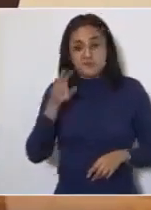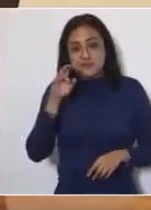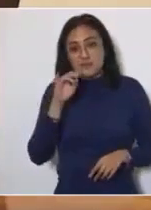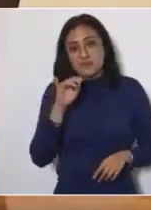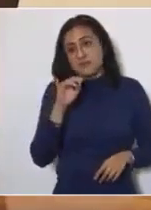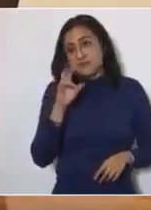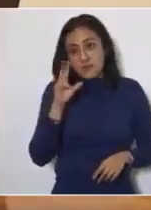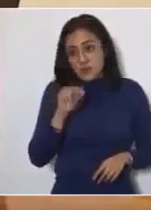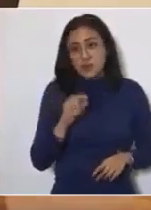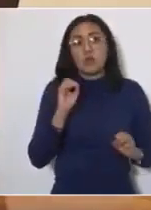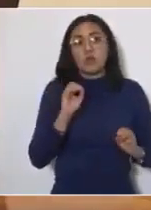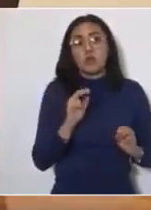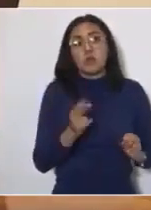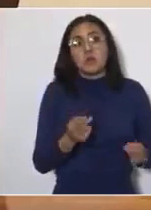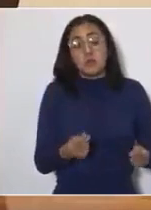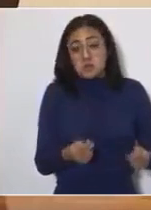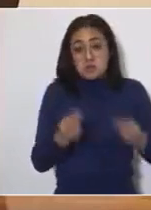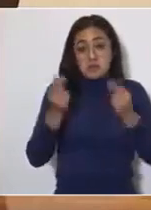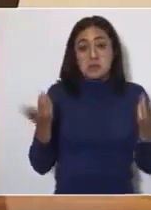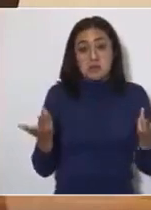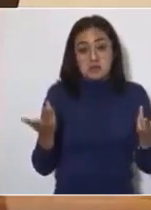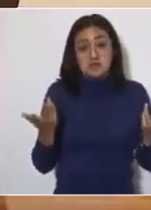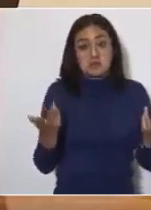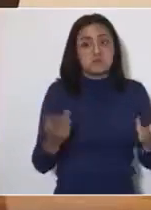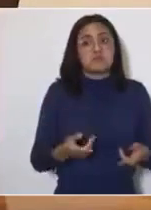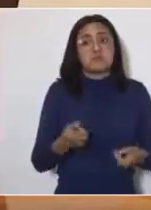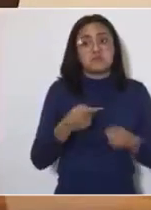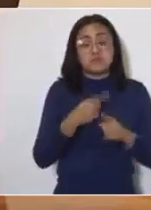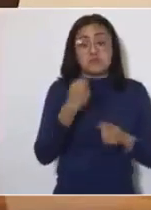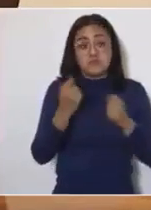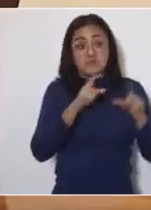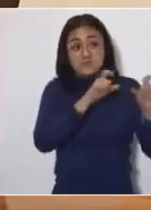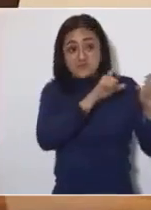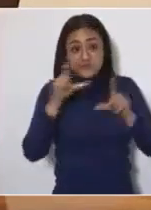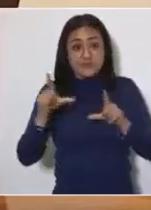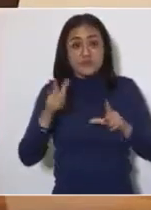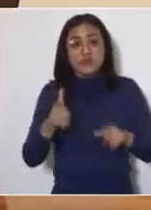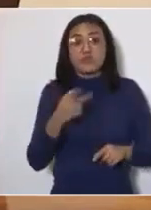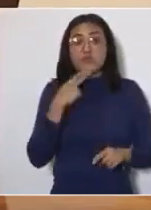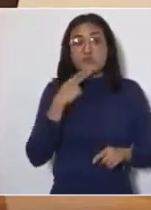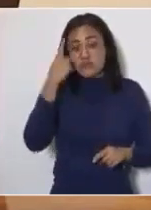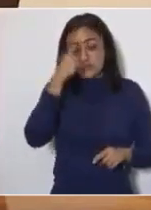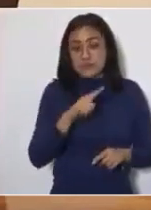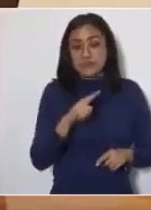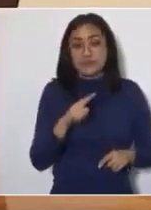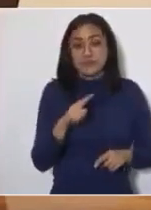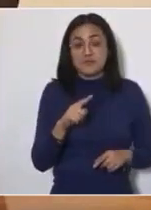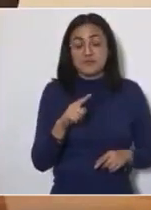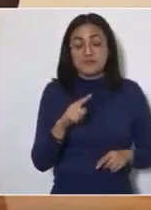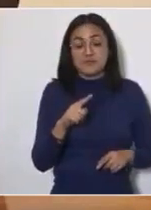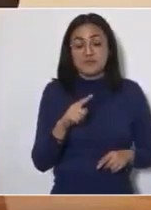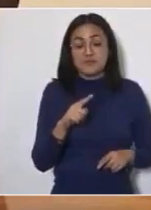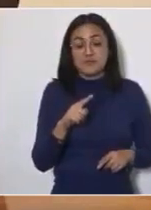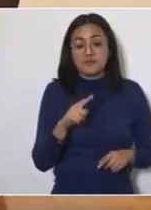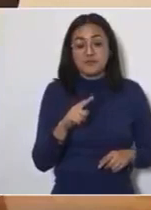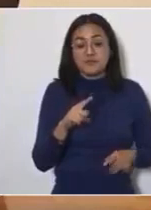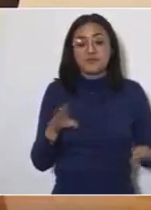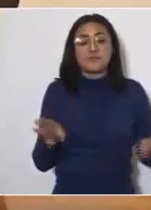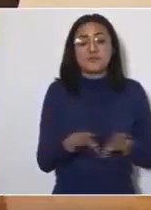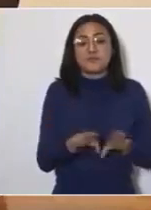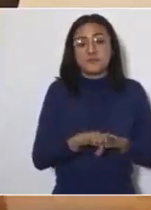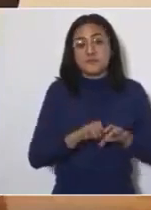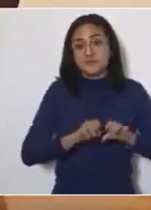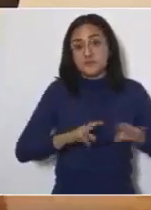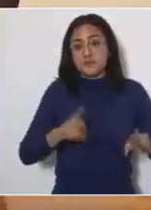o en áreas privadas hay prohibición de que los espectaculares sirvan para fines de publicidad